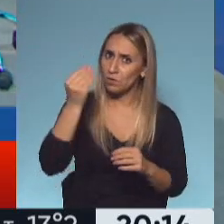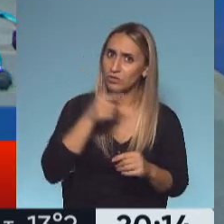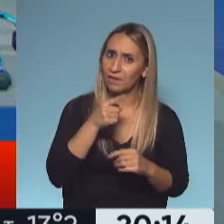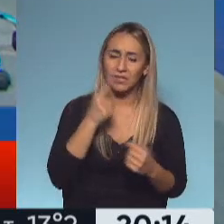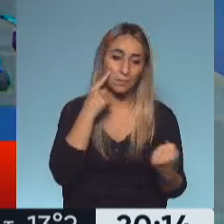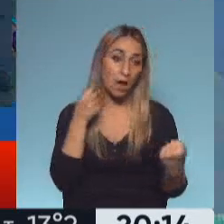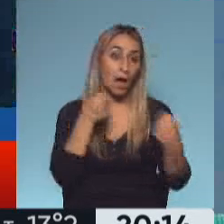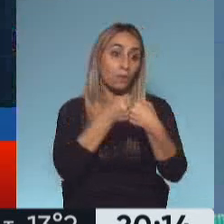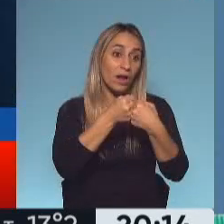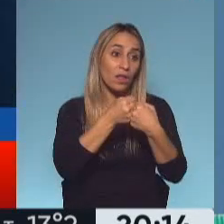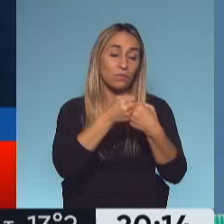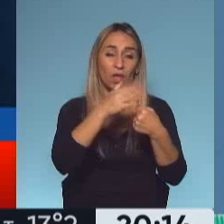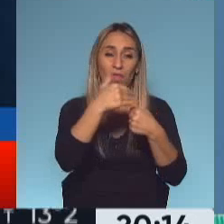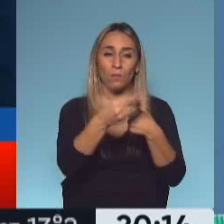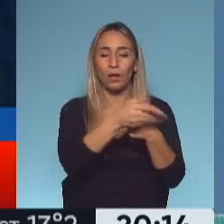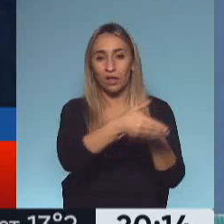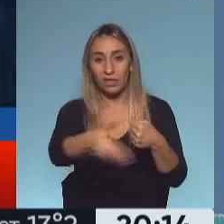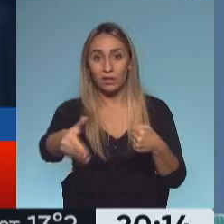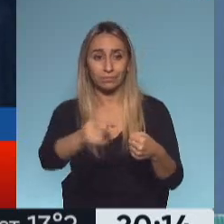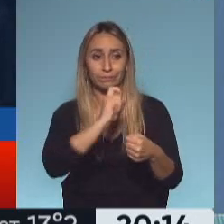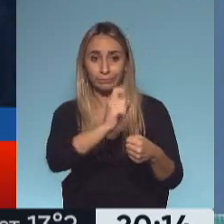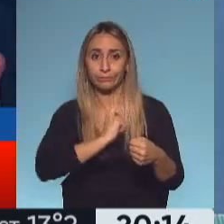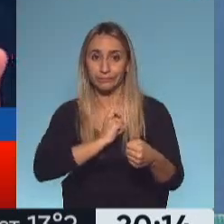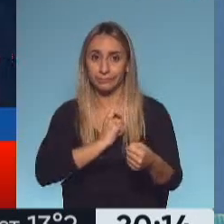no se terminan cumpliendo. Entonces, ¿cómo? Bueno, justamente,